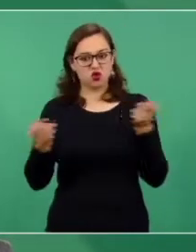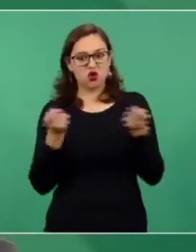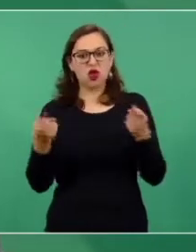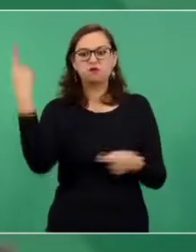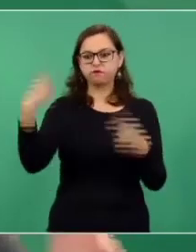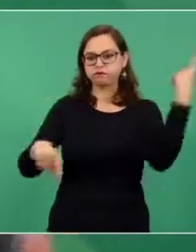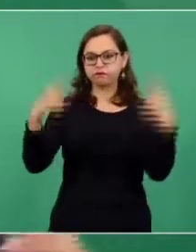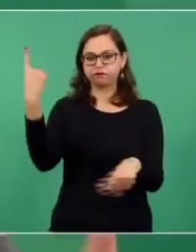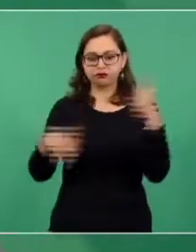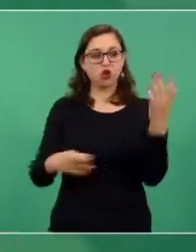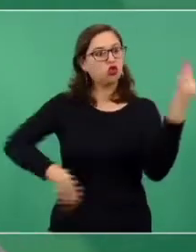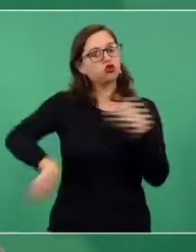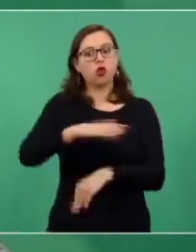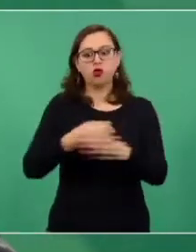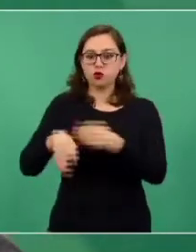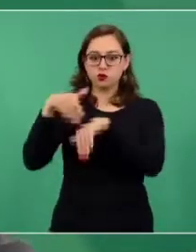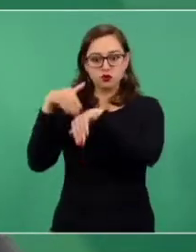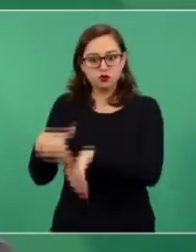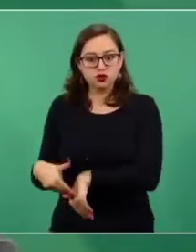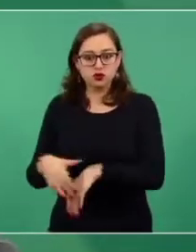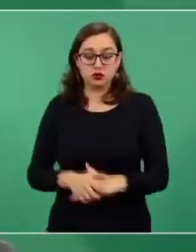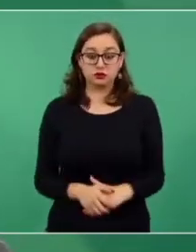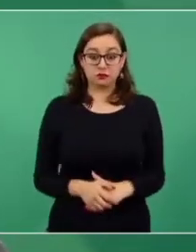para hablar en plata